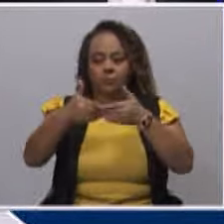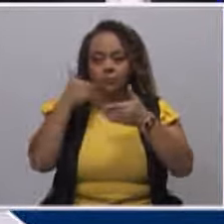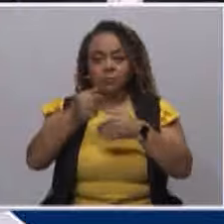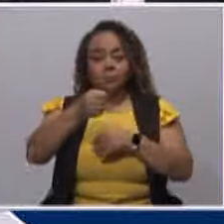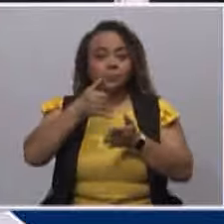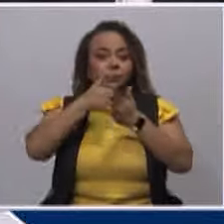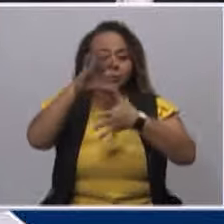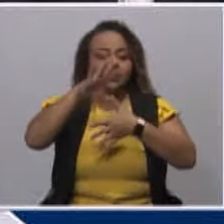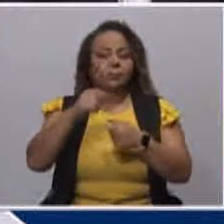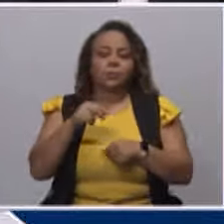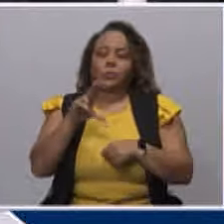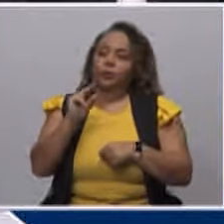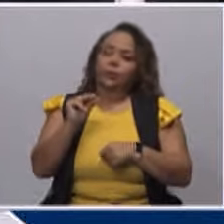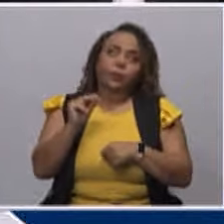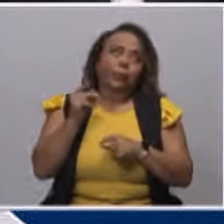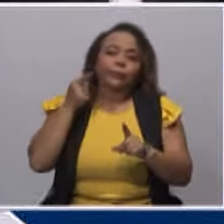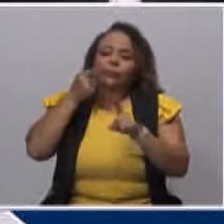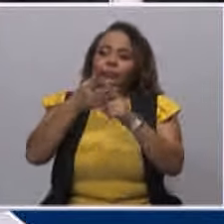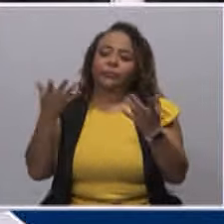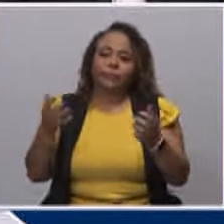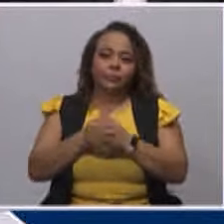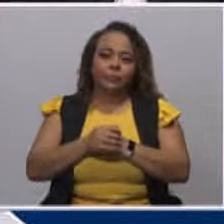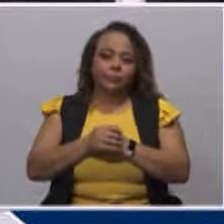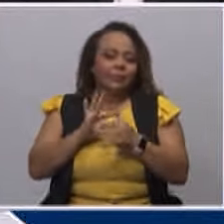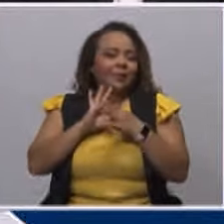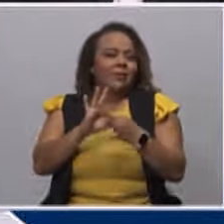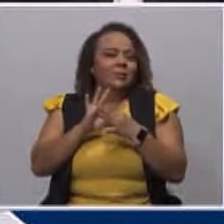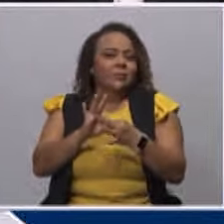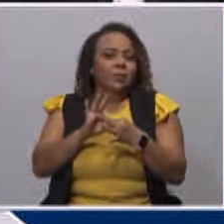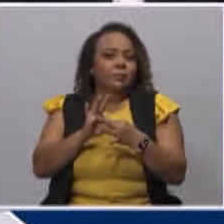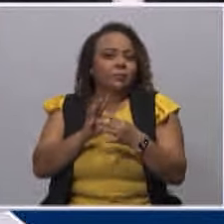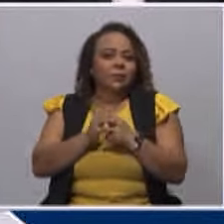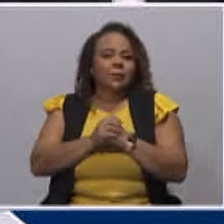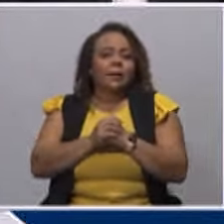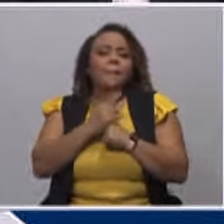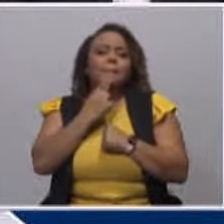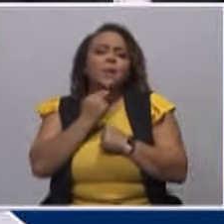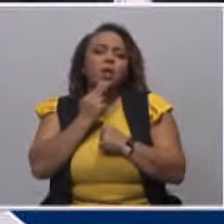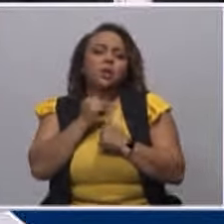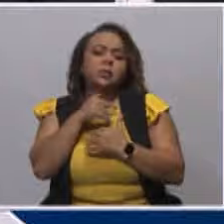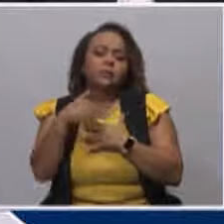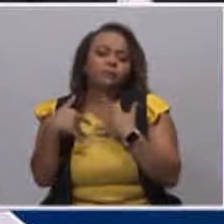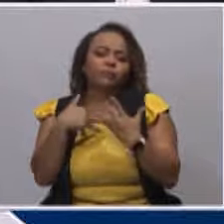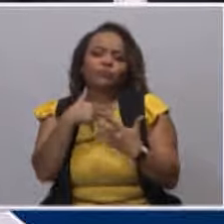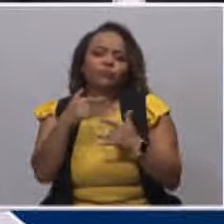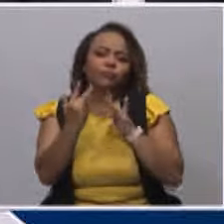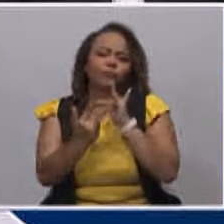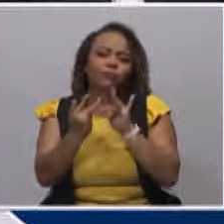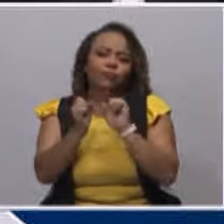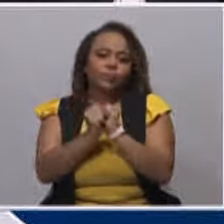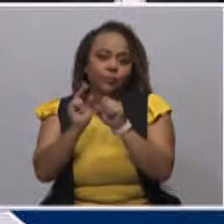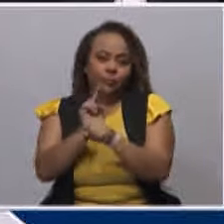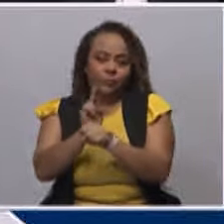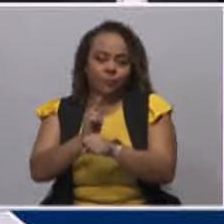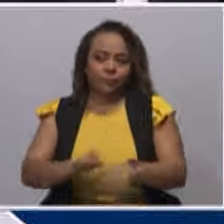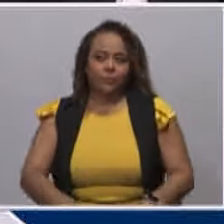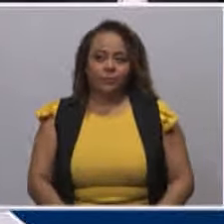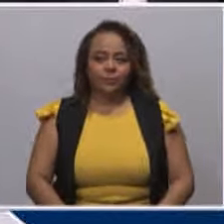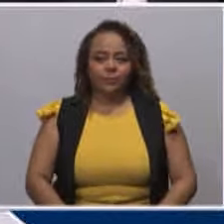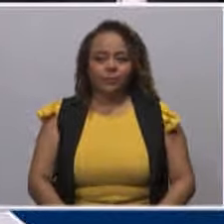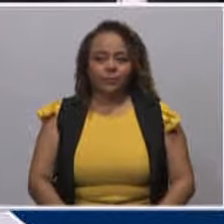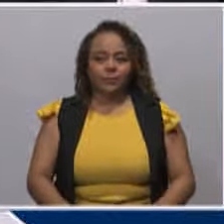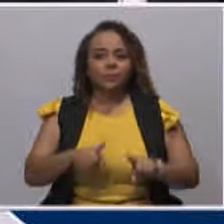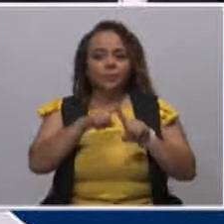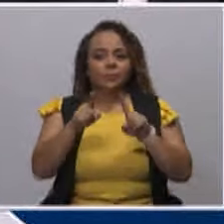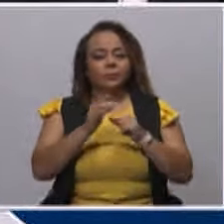Yo no pretendo que que que vaya a ser una relación mielosa si se el término Pero que